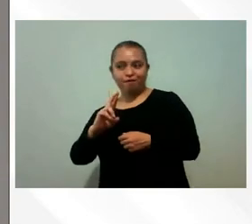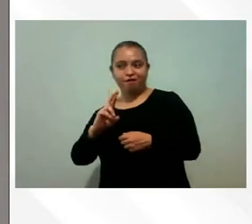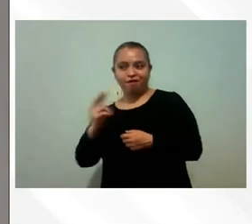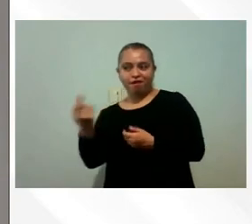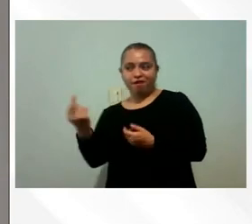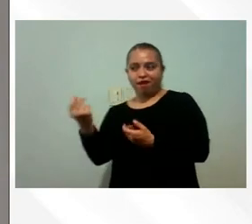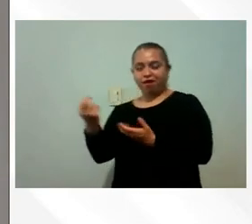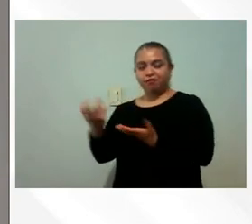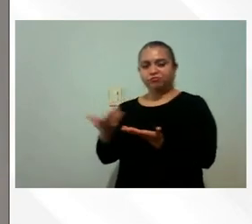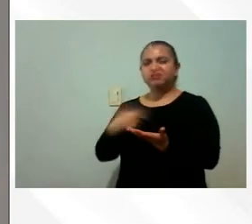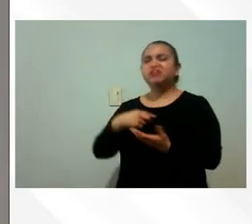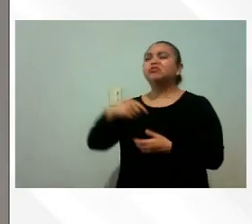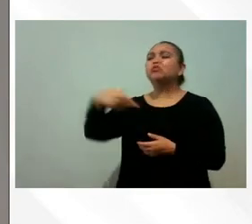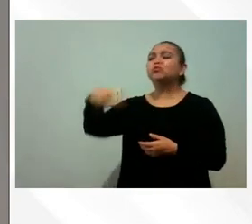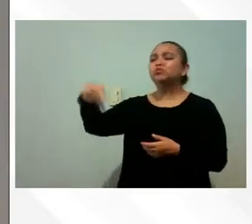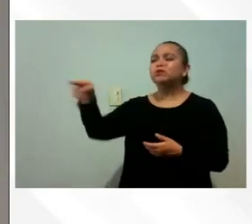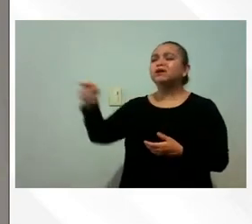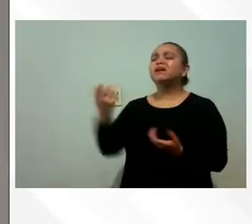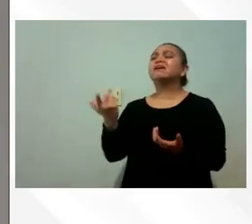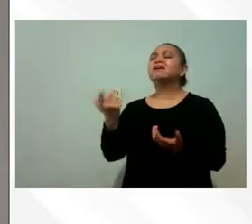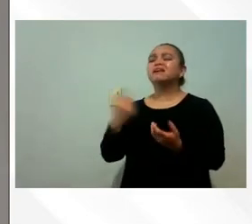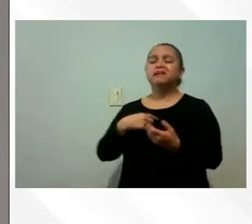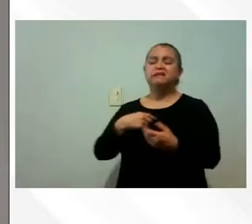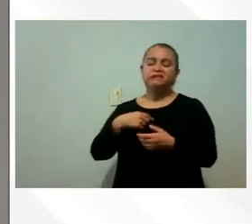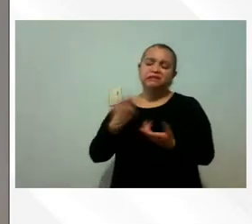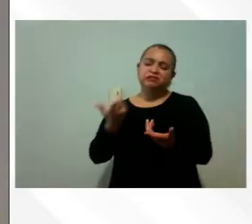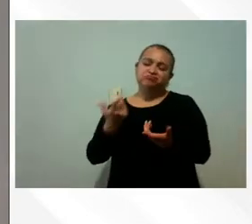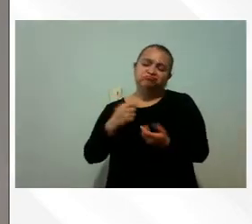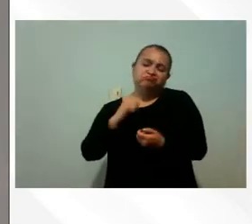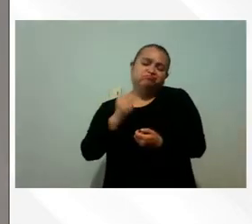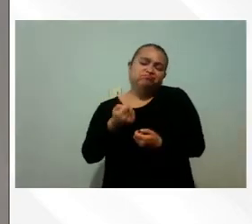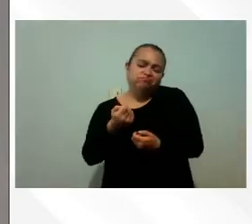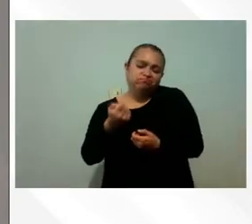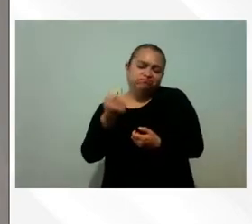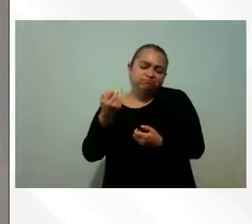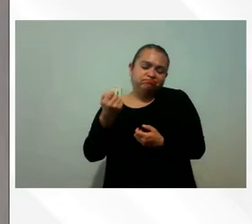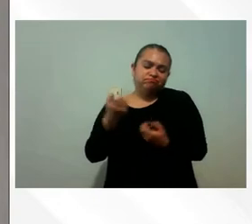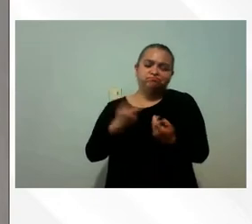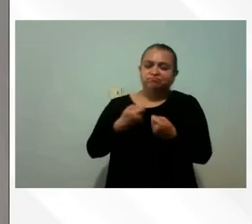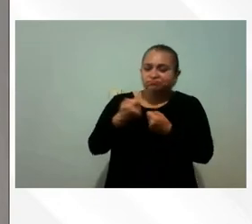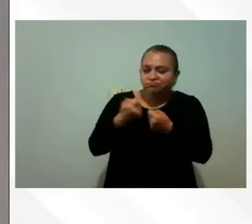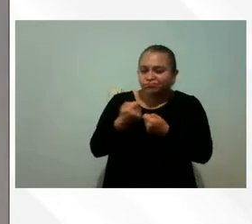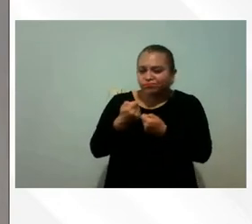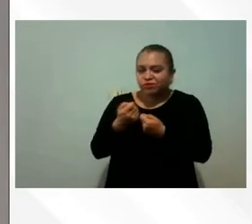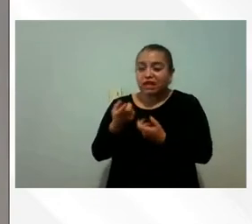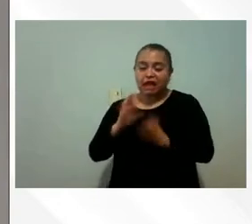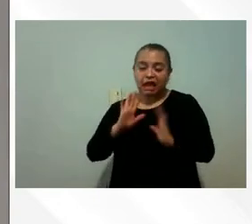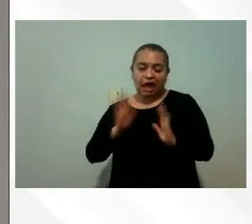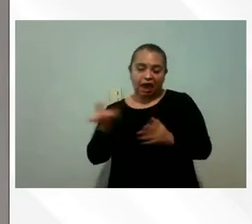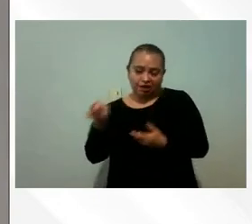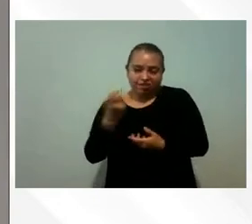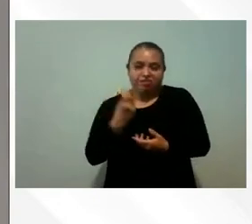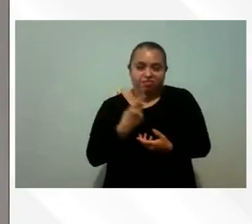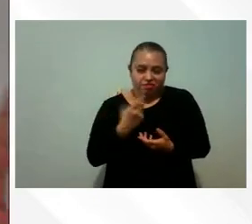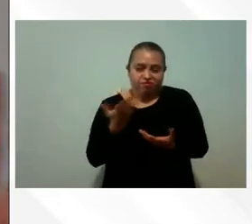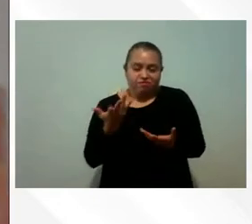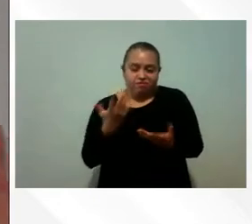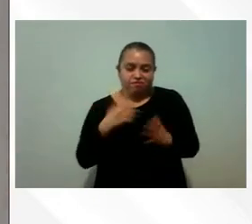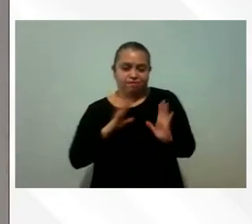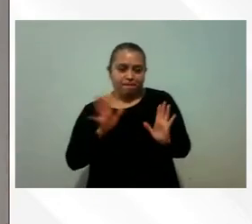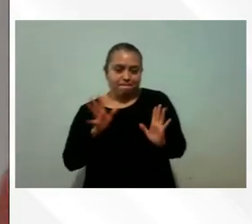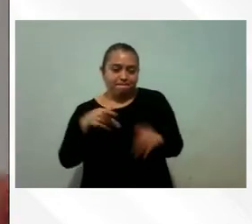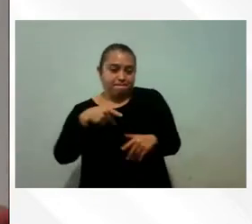¿qué significa para ustedes domesticar? Ya fueron diciendo algunas palabras, pero voy a invitarles a extender un poco más